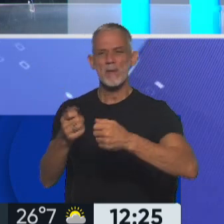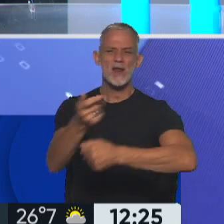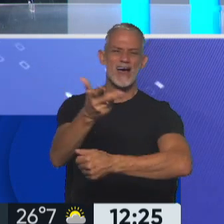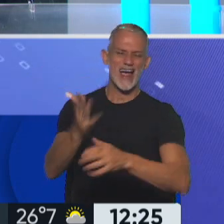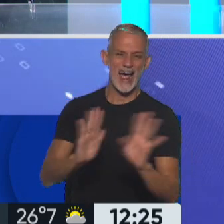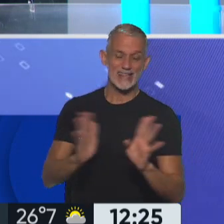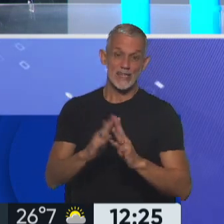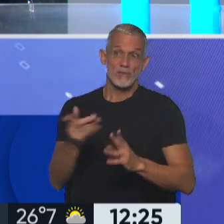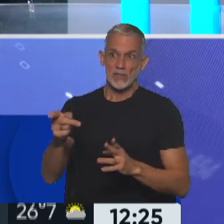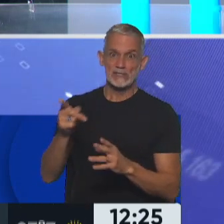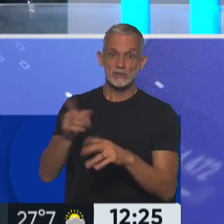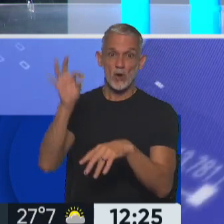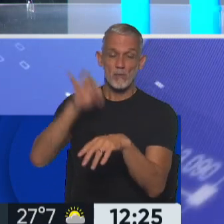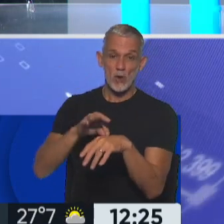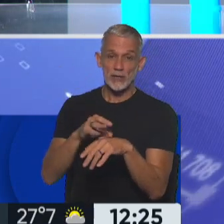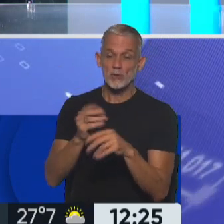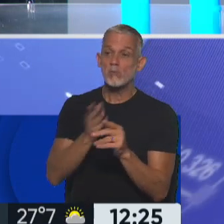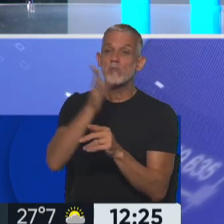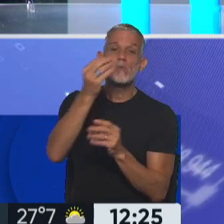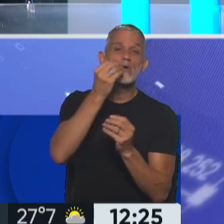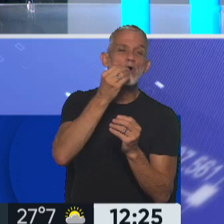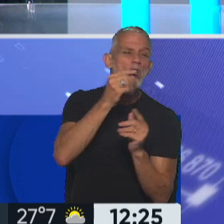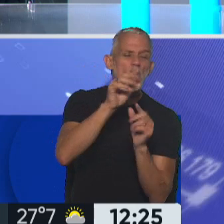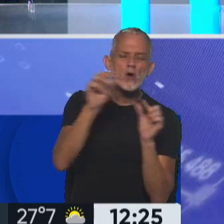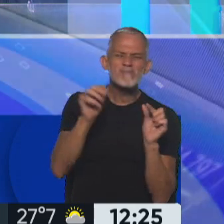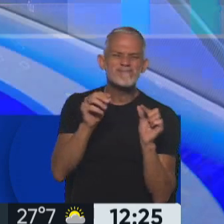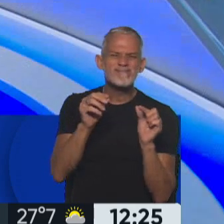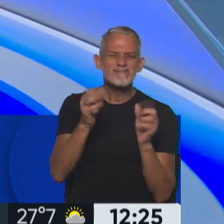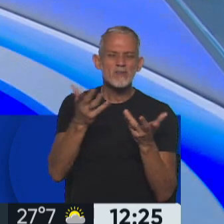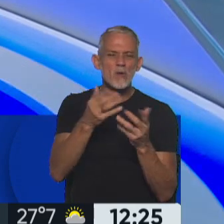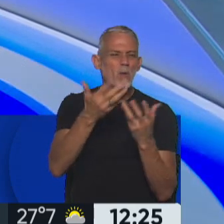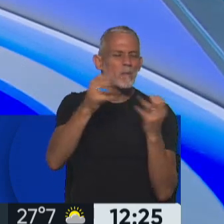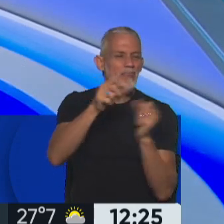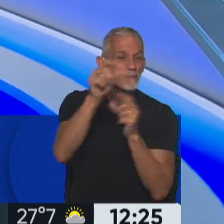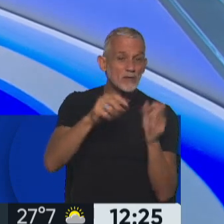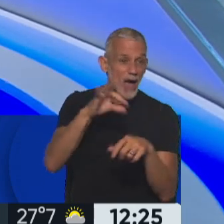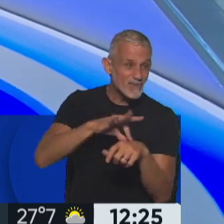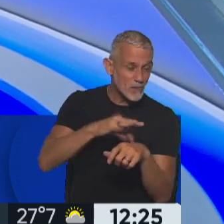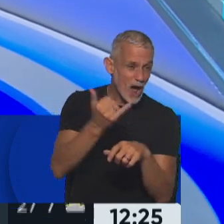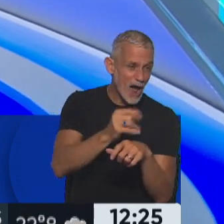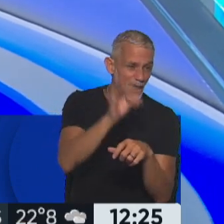la próxima vez que el mosquito sale a alimentarse, le es estadísticamente menos probable encontrar a alguien con